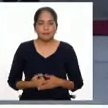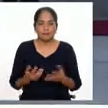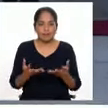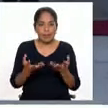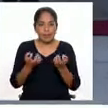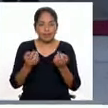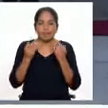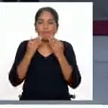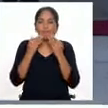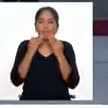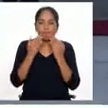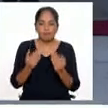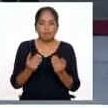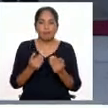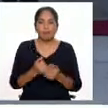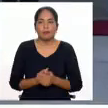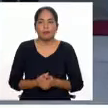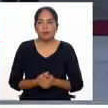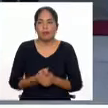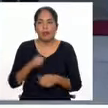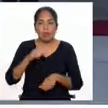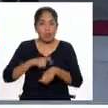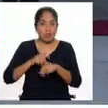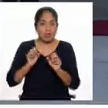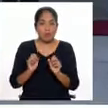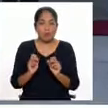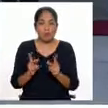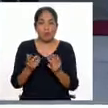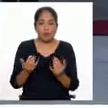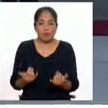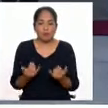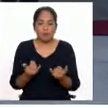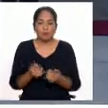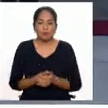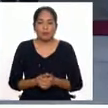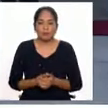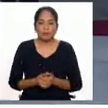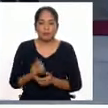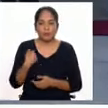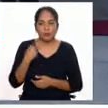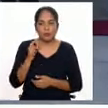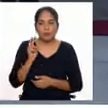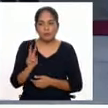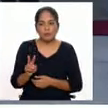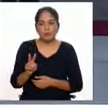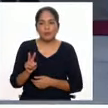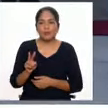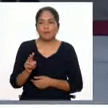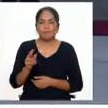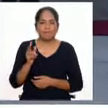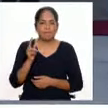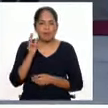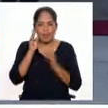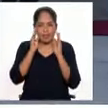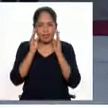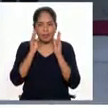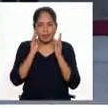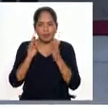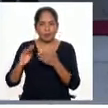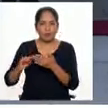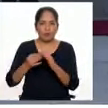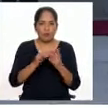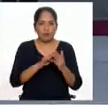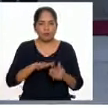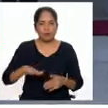Quiero también agradecerle por esta oportunidad que nos da. Y usted ha escuchado, ¿no?, a esta población. Nosotros somos una